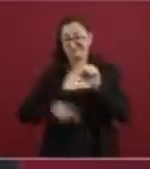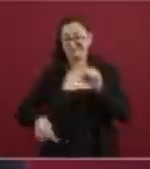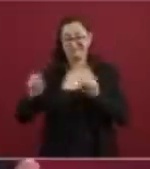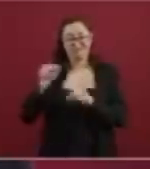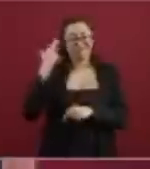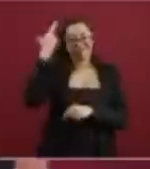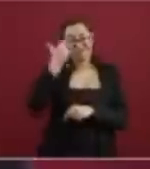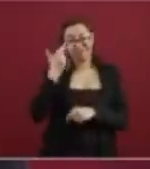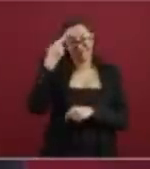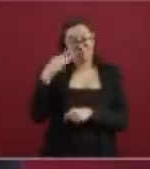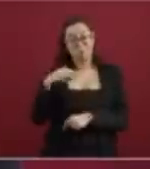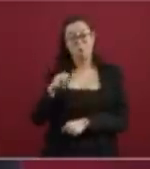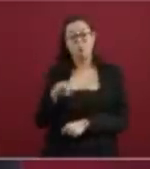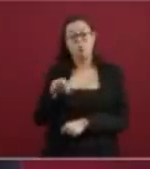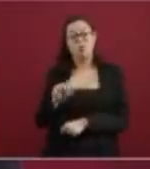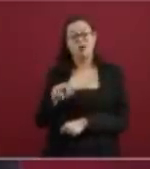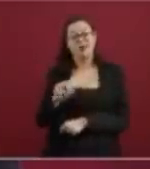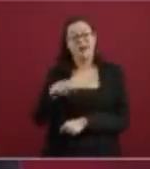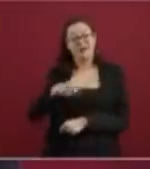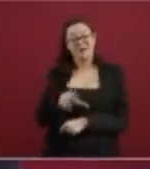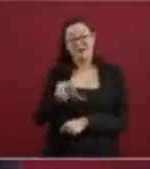eso tiene que irse quitando.